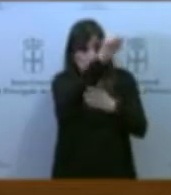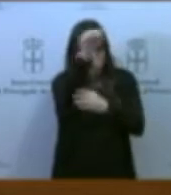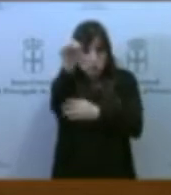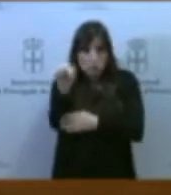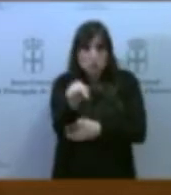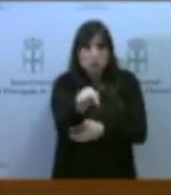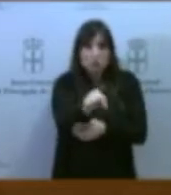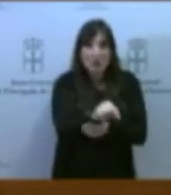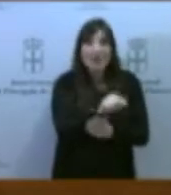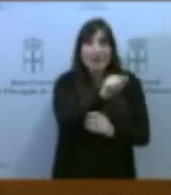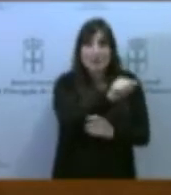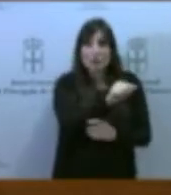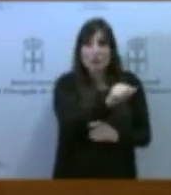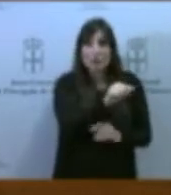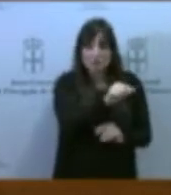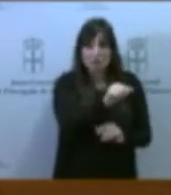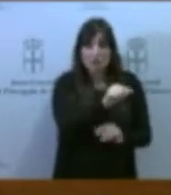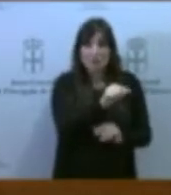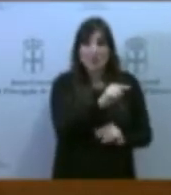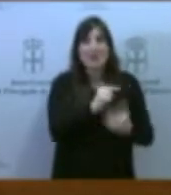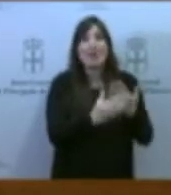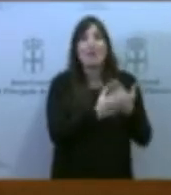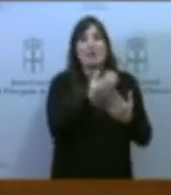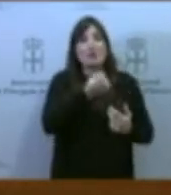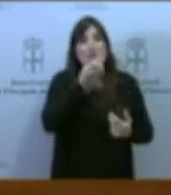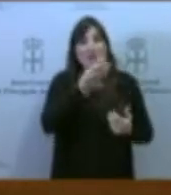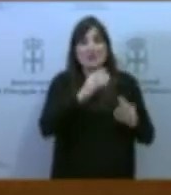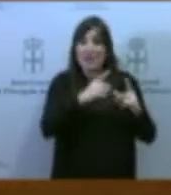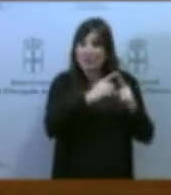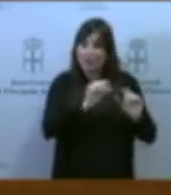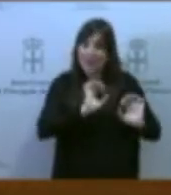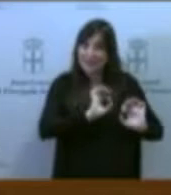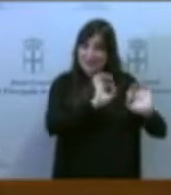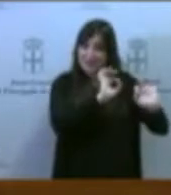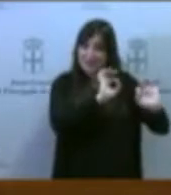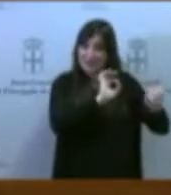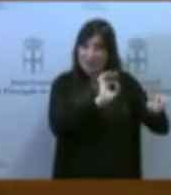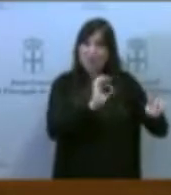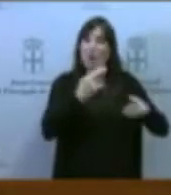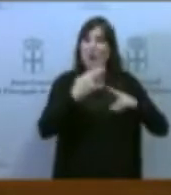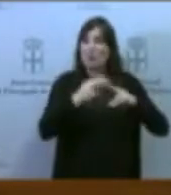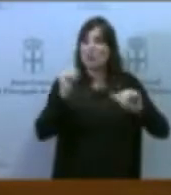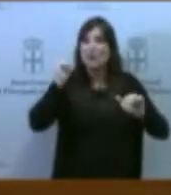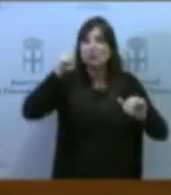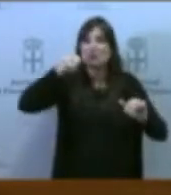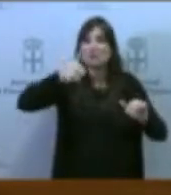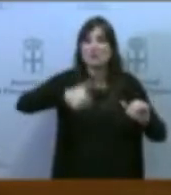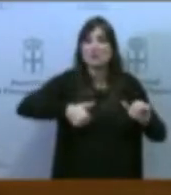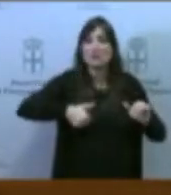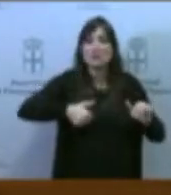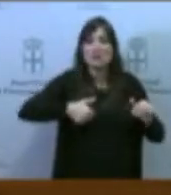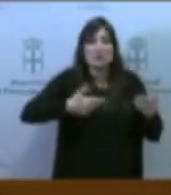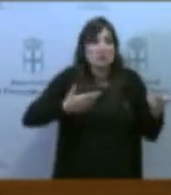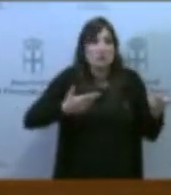esa Federación Socialista Asturiana y la que viene desarrollando unas políticas que son negativas para la mayoría de la población. Y entonces esa es la diferencia. Y hay que